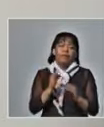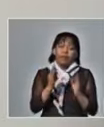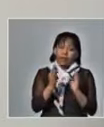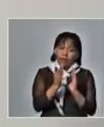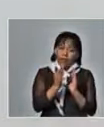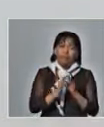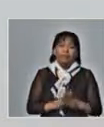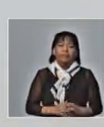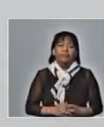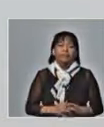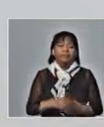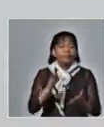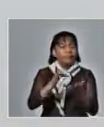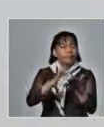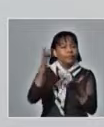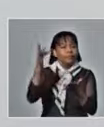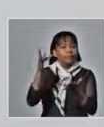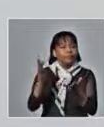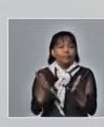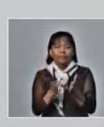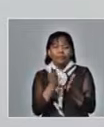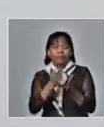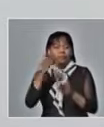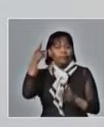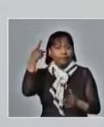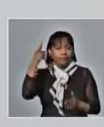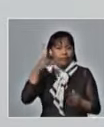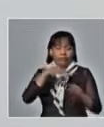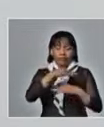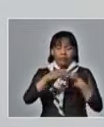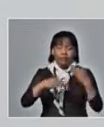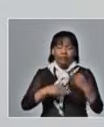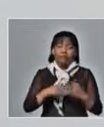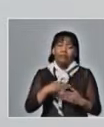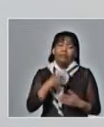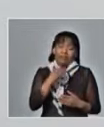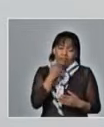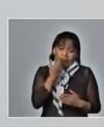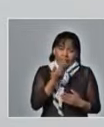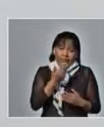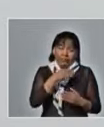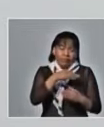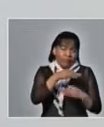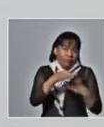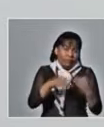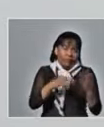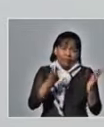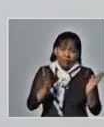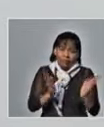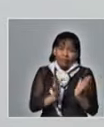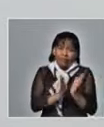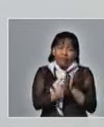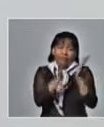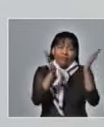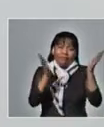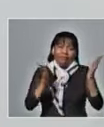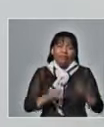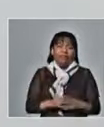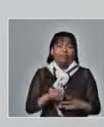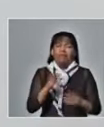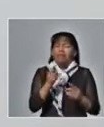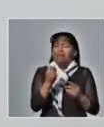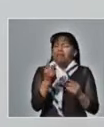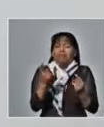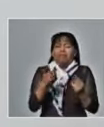candidata. Gracias. Construir la Puebla que todos queremos requiere de la participación ciudadana. No importa el género, la